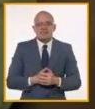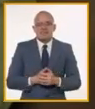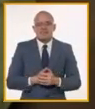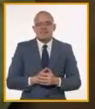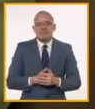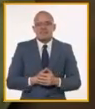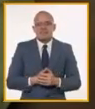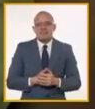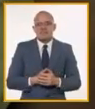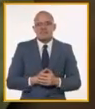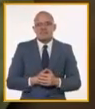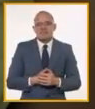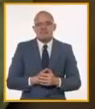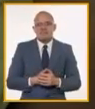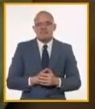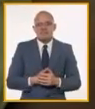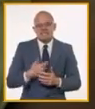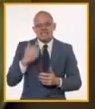mira,